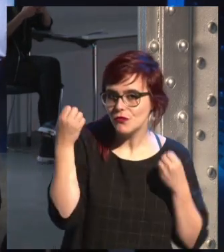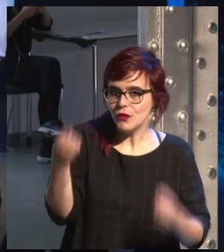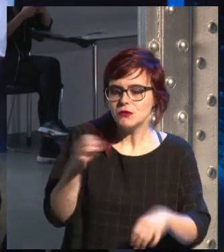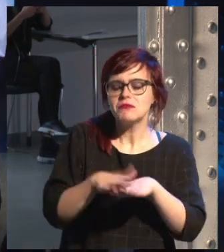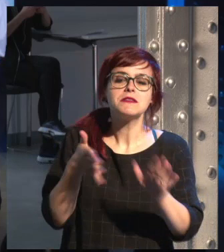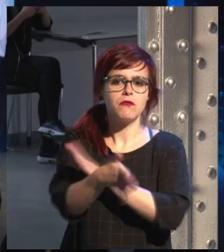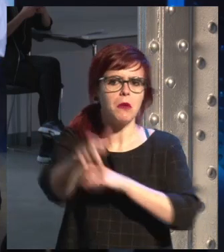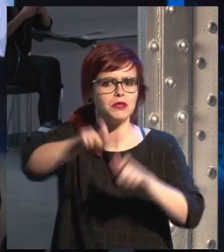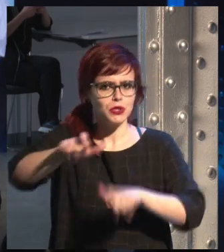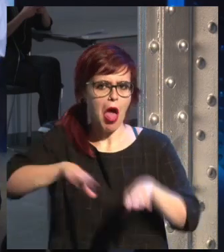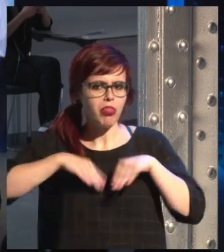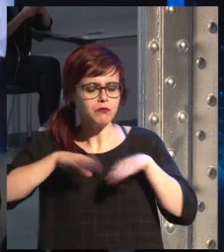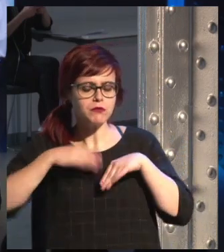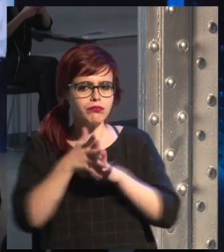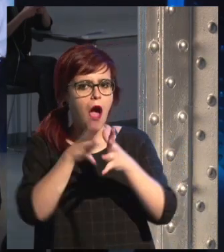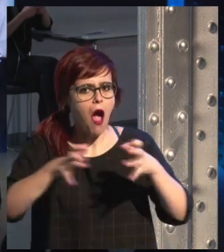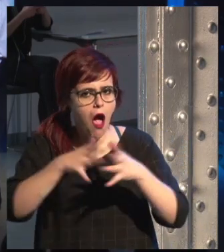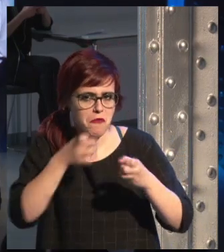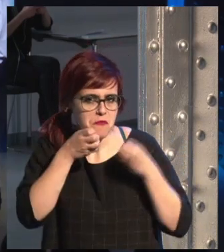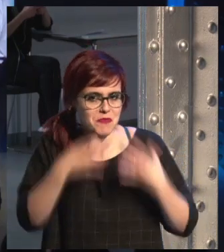una aceptación muy, muy buena.